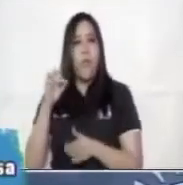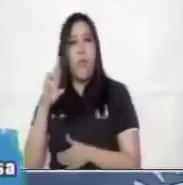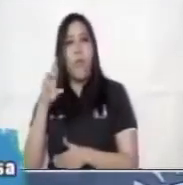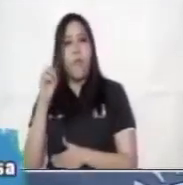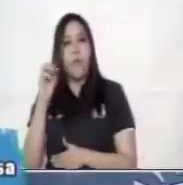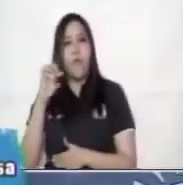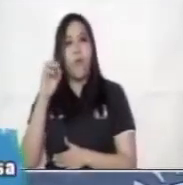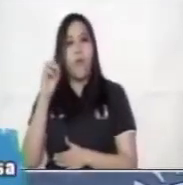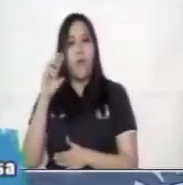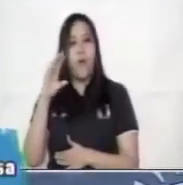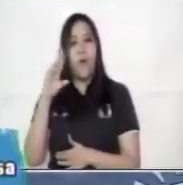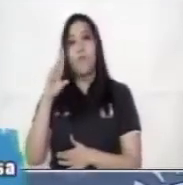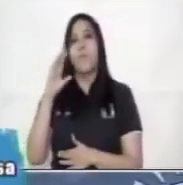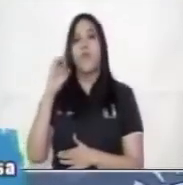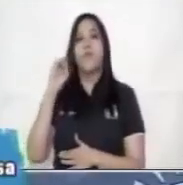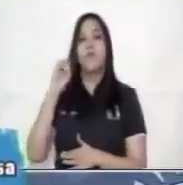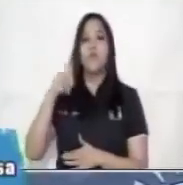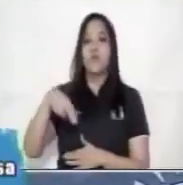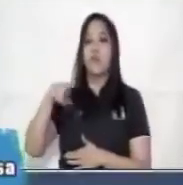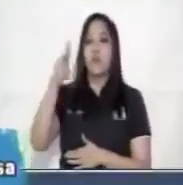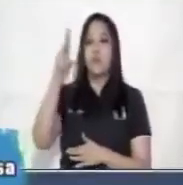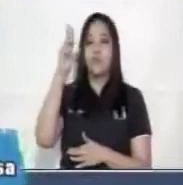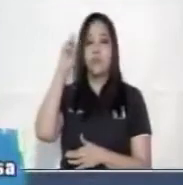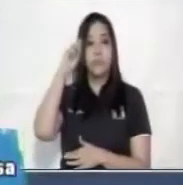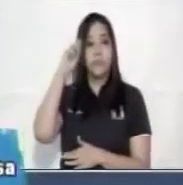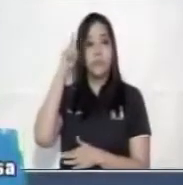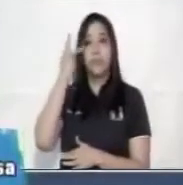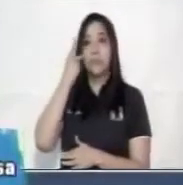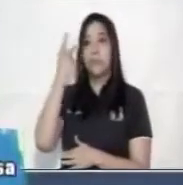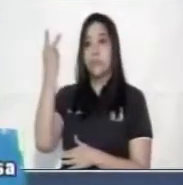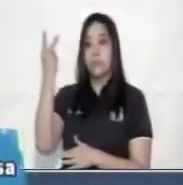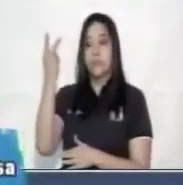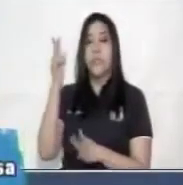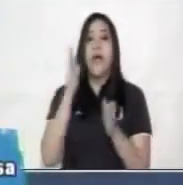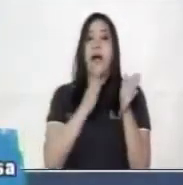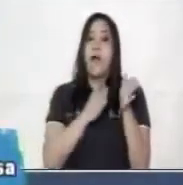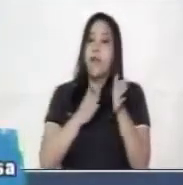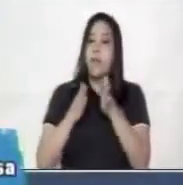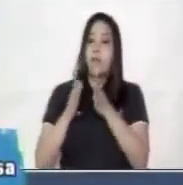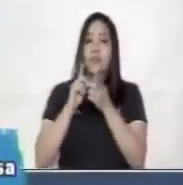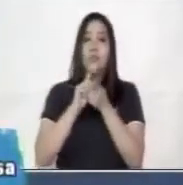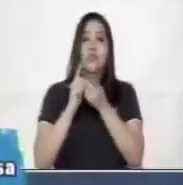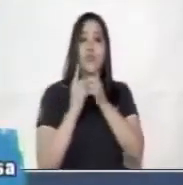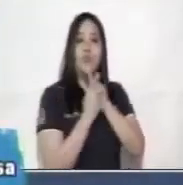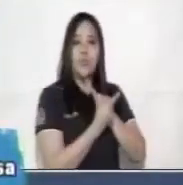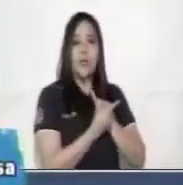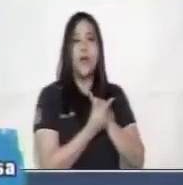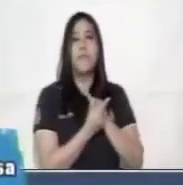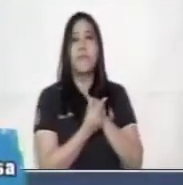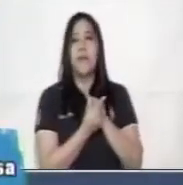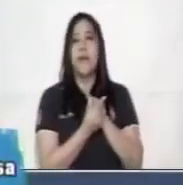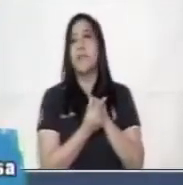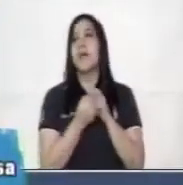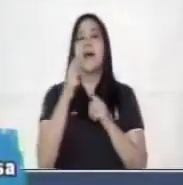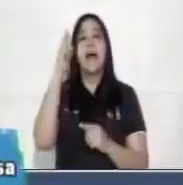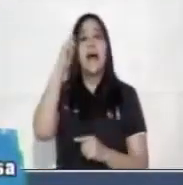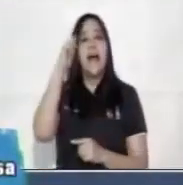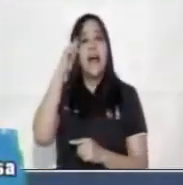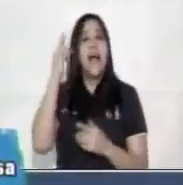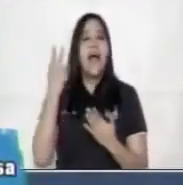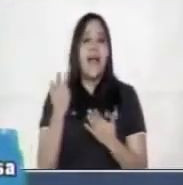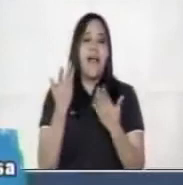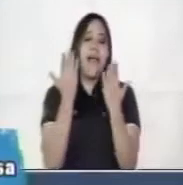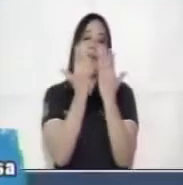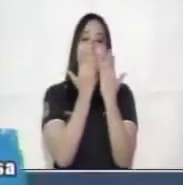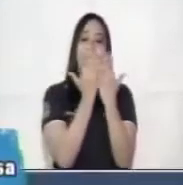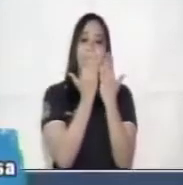inversa. ¿Ves? Que la proporcionalidad inversa es la que